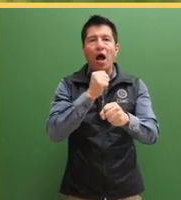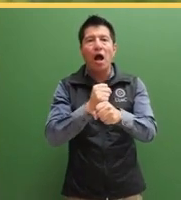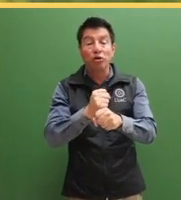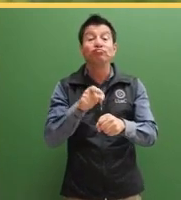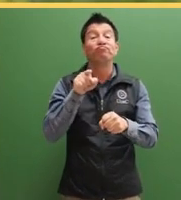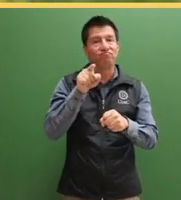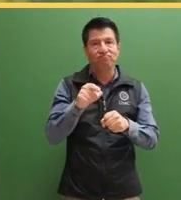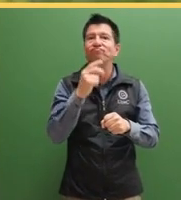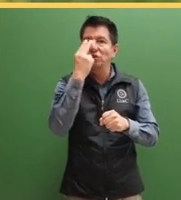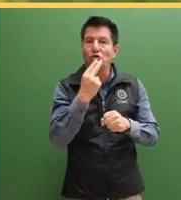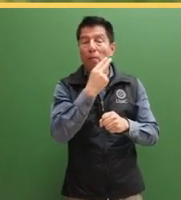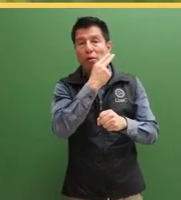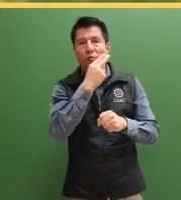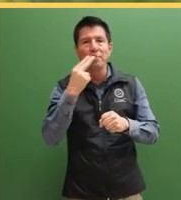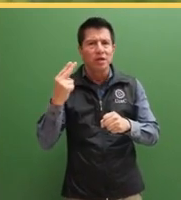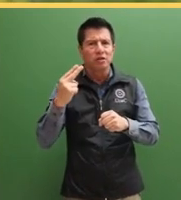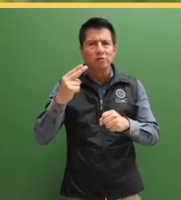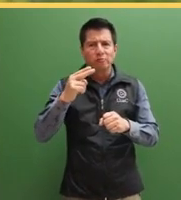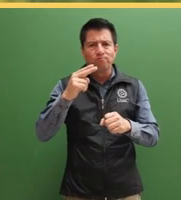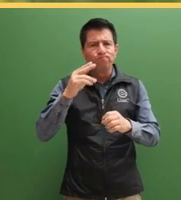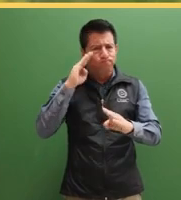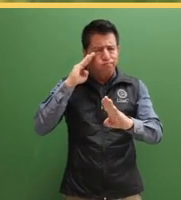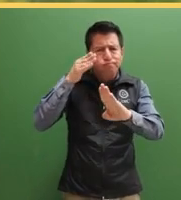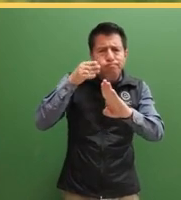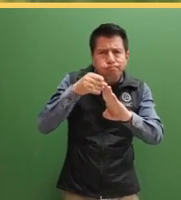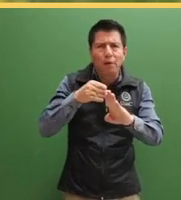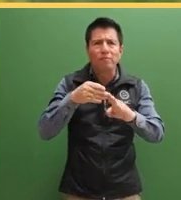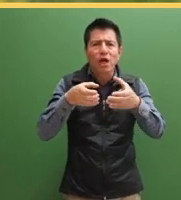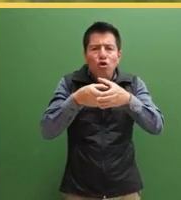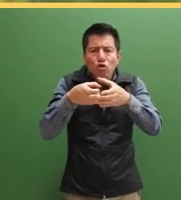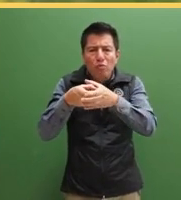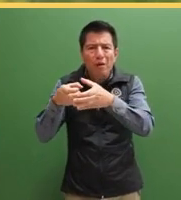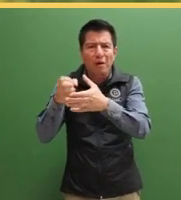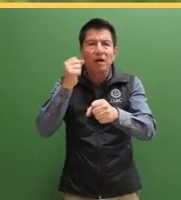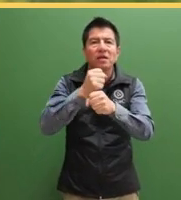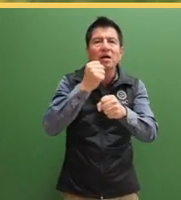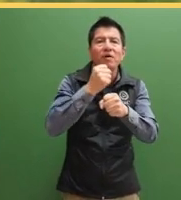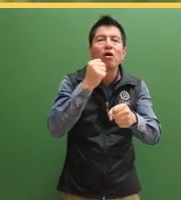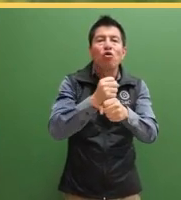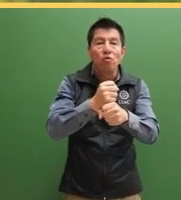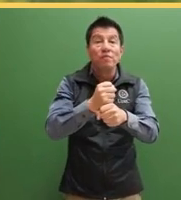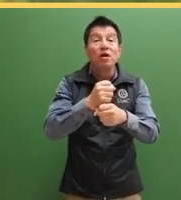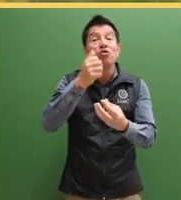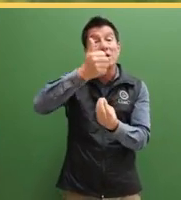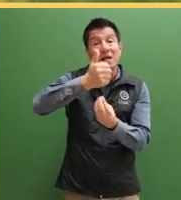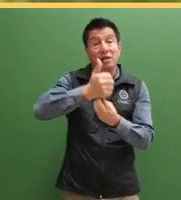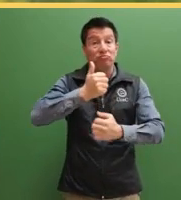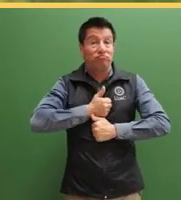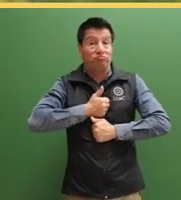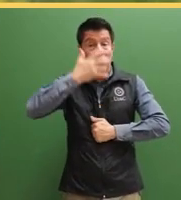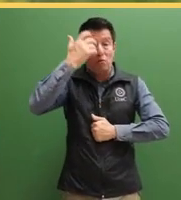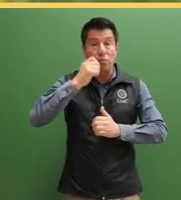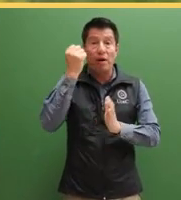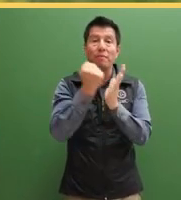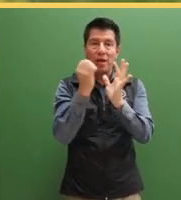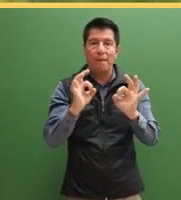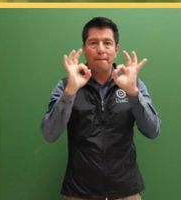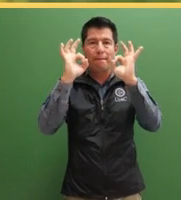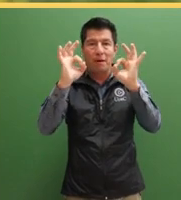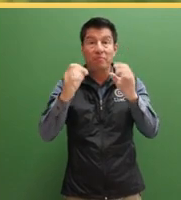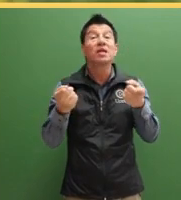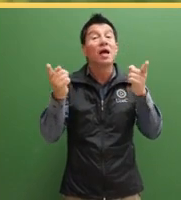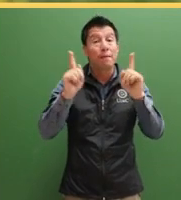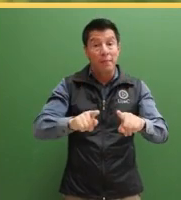y dedicación de los equipos y el trabajo desarrollado con la Dirección de Autoevaluación y Acreditación. Por otro